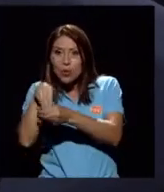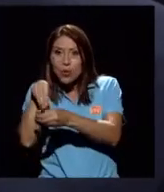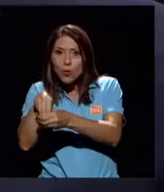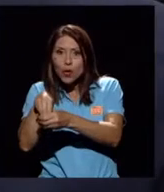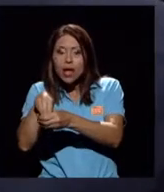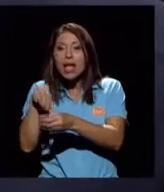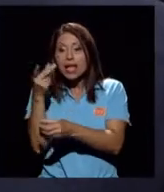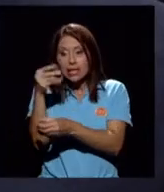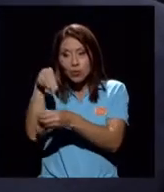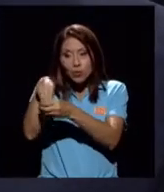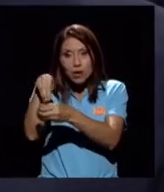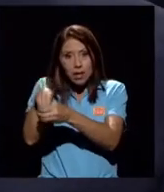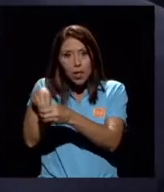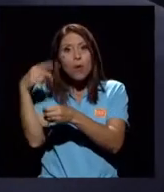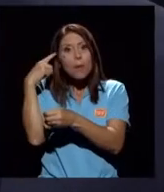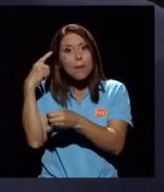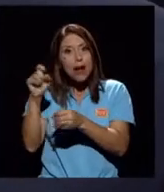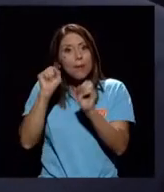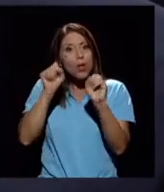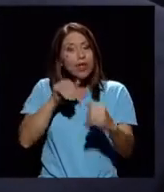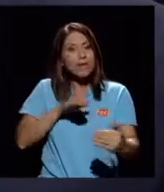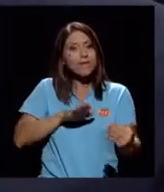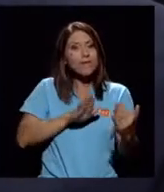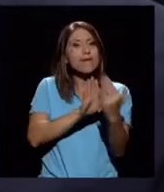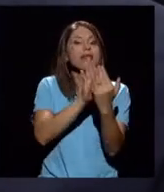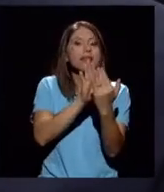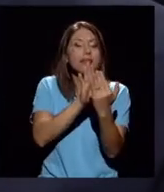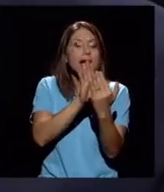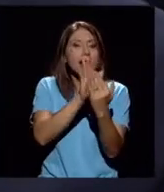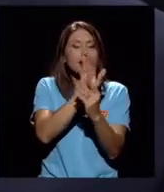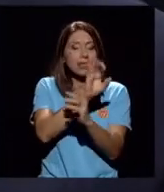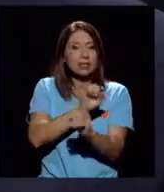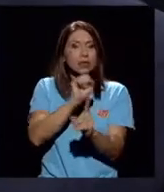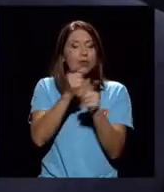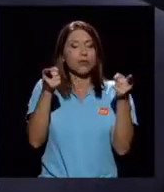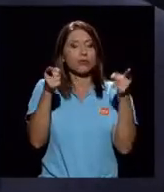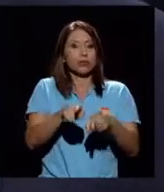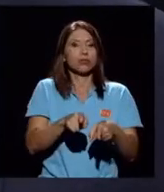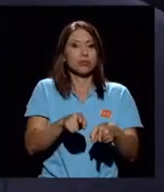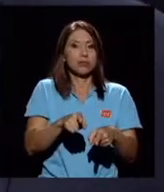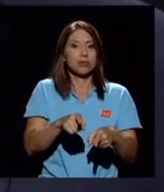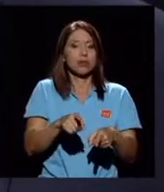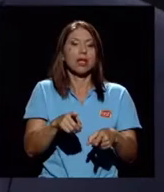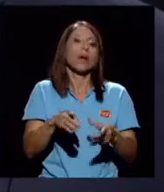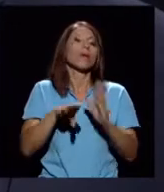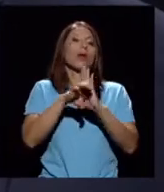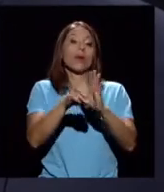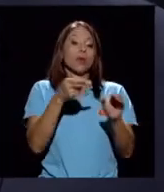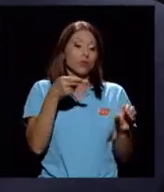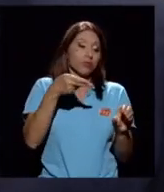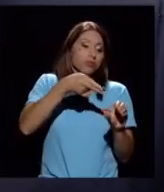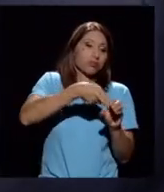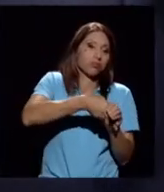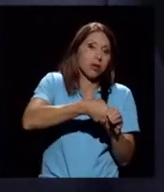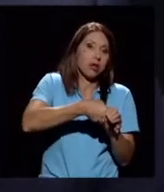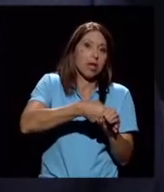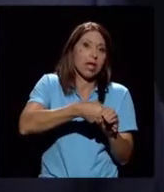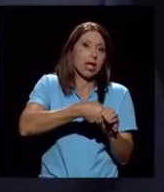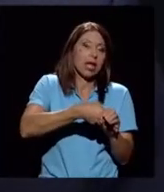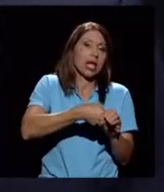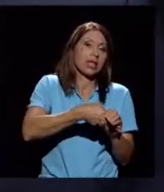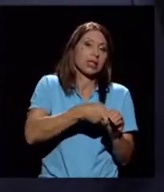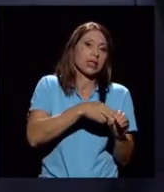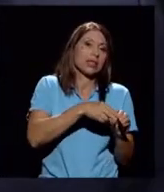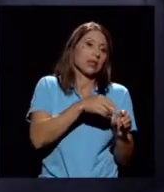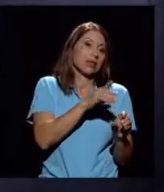enfrentar y suavizar el impacto de un golpe en un determinado momento si el precio de petróleo sube de 50 a 150